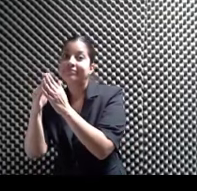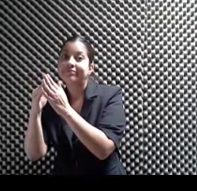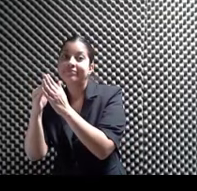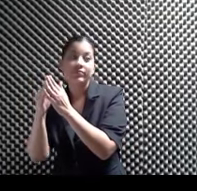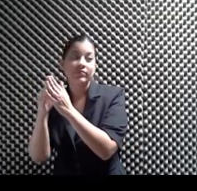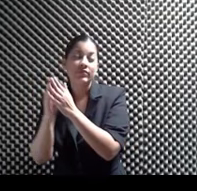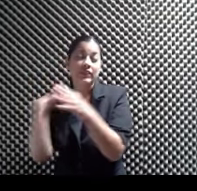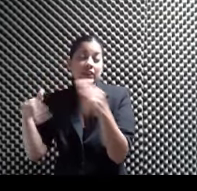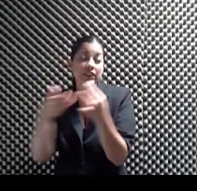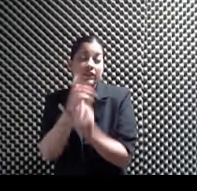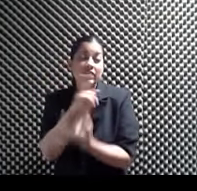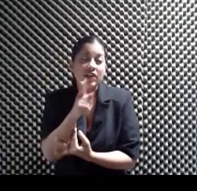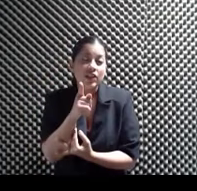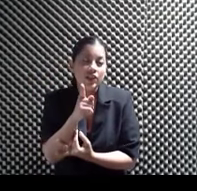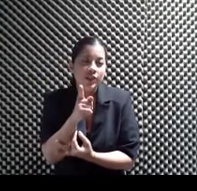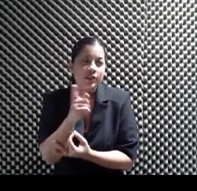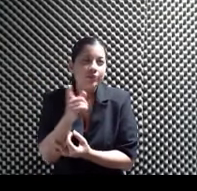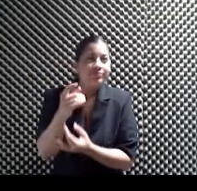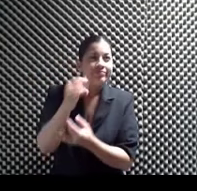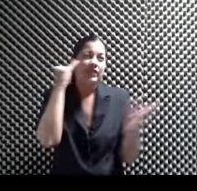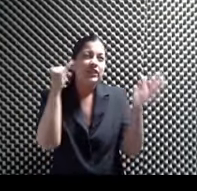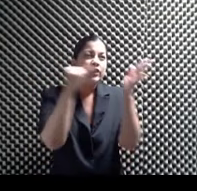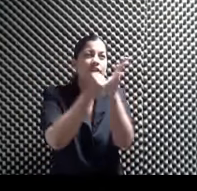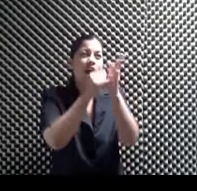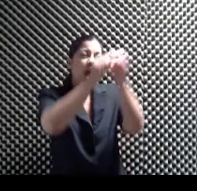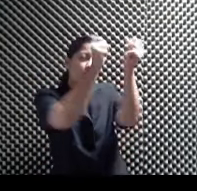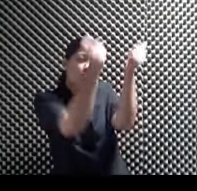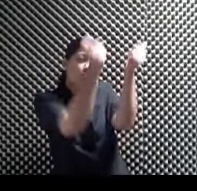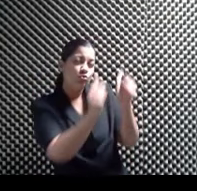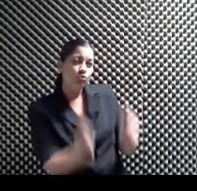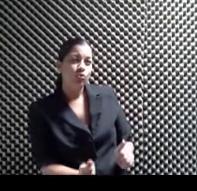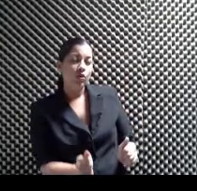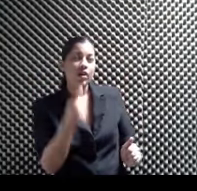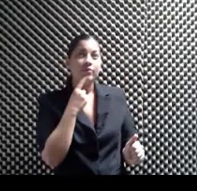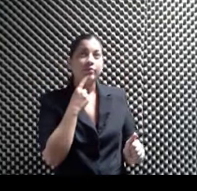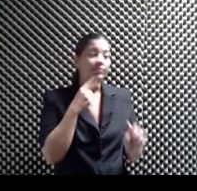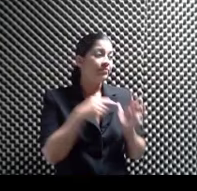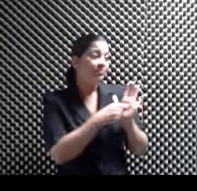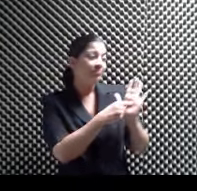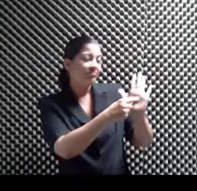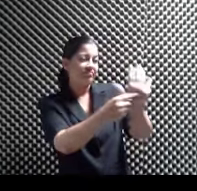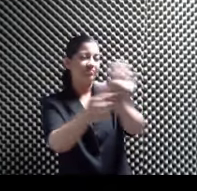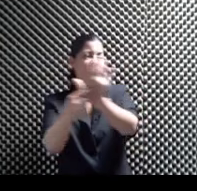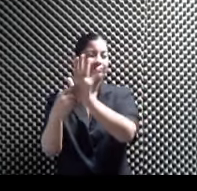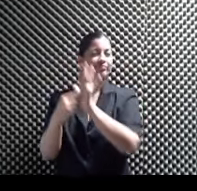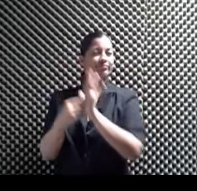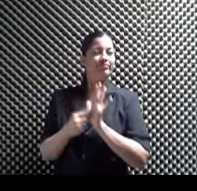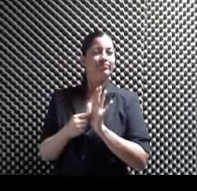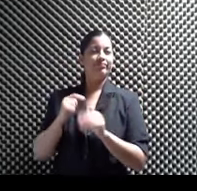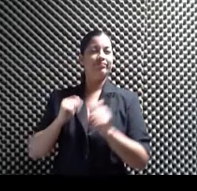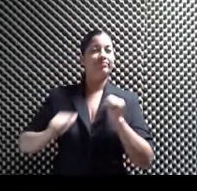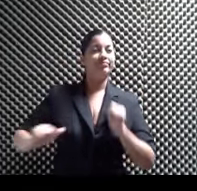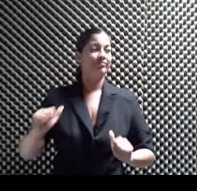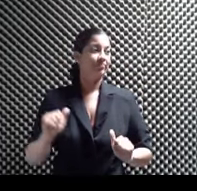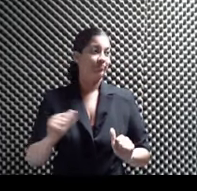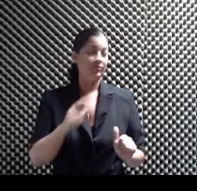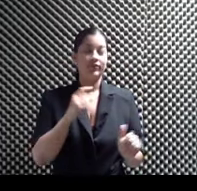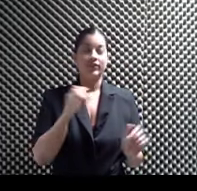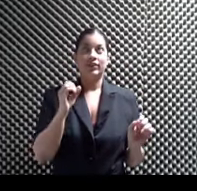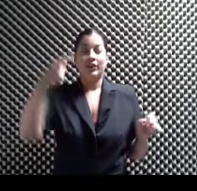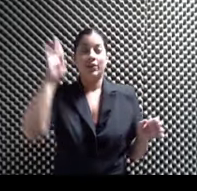investiga Sus esculturas Y fotografías Instalaciones Y perform Performances Ay Dios mío Eso Performance